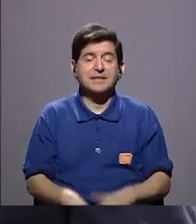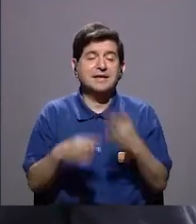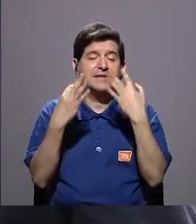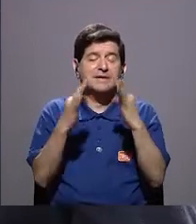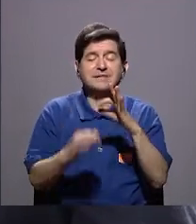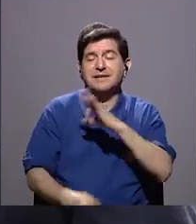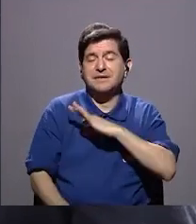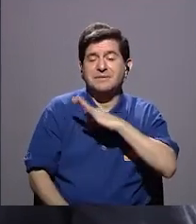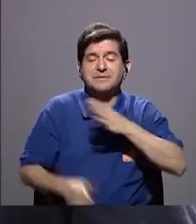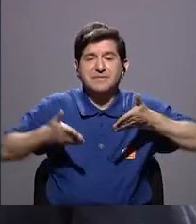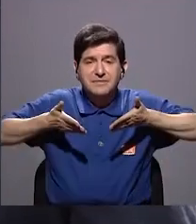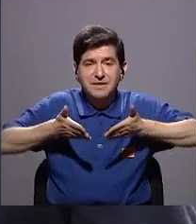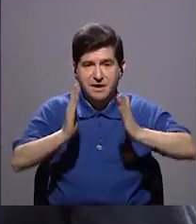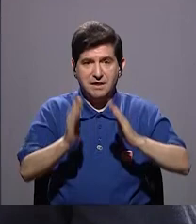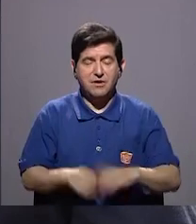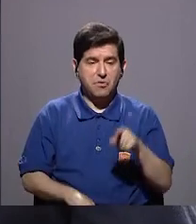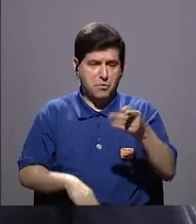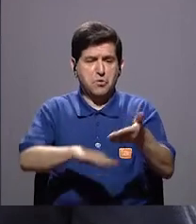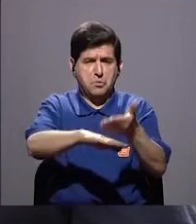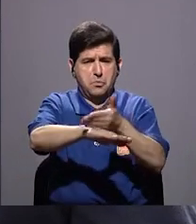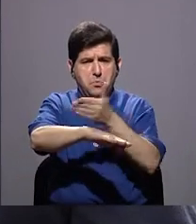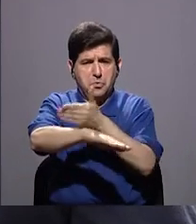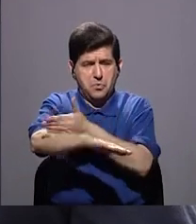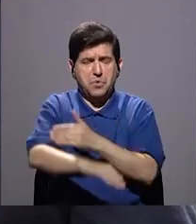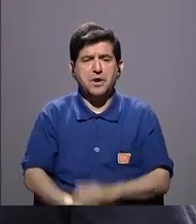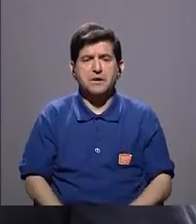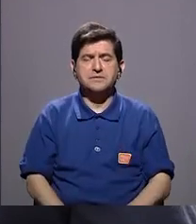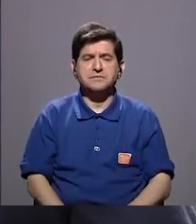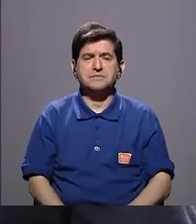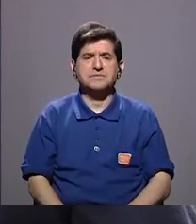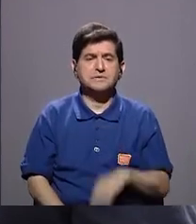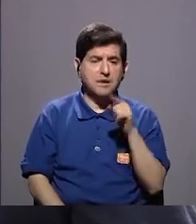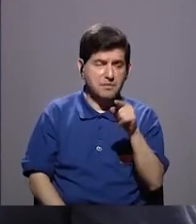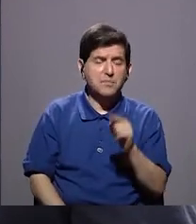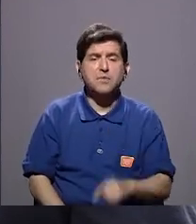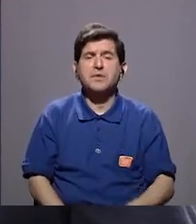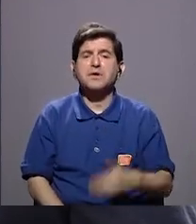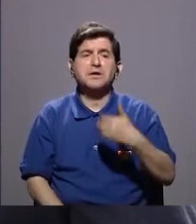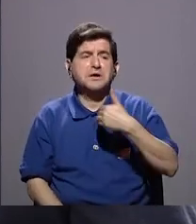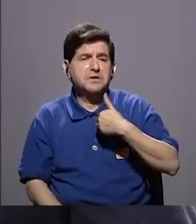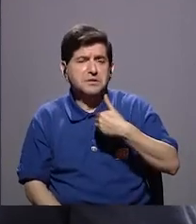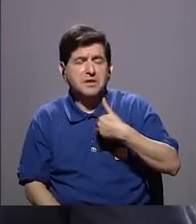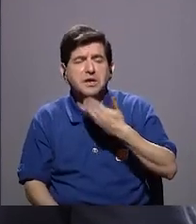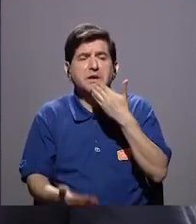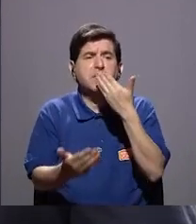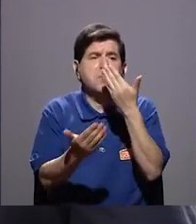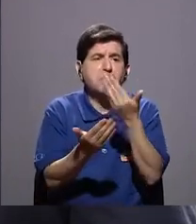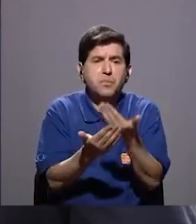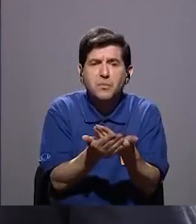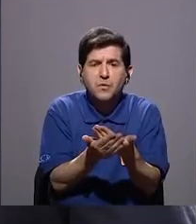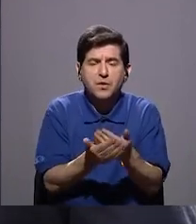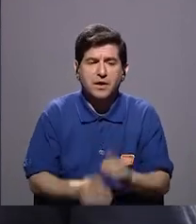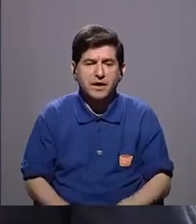el bien de su hijo, porque su hijo salga adelante, porque su hijo progrese, porque su hijo tenga una buena